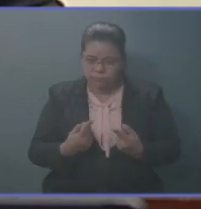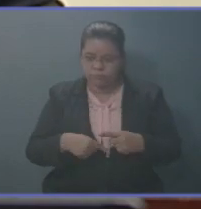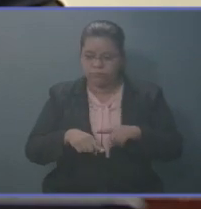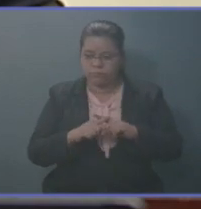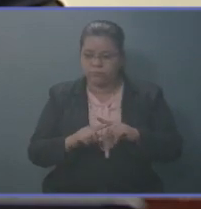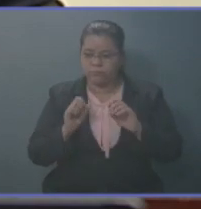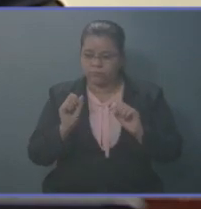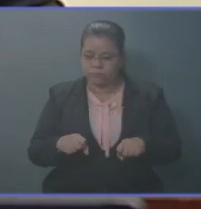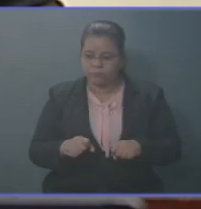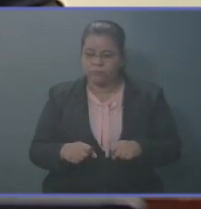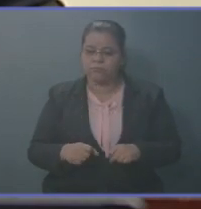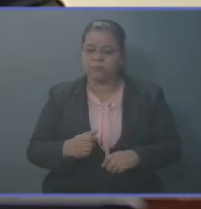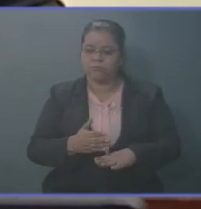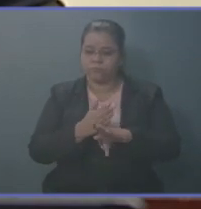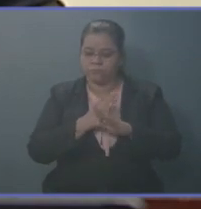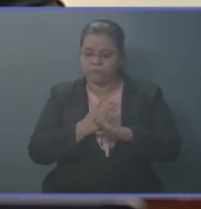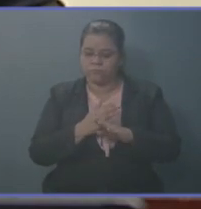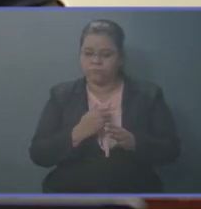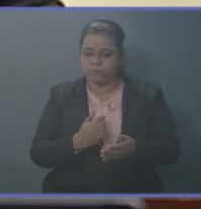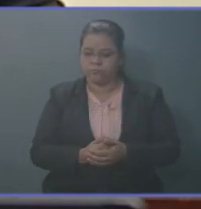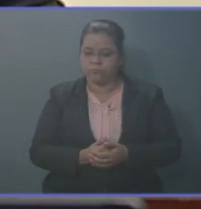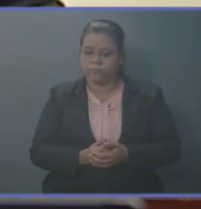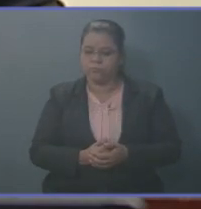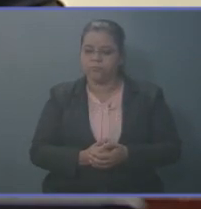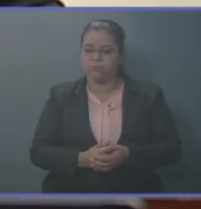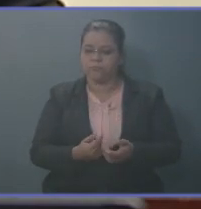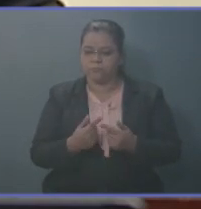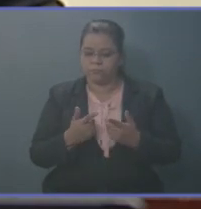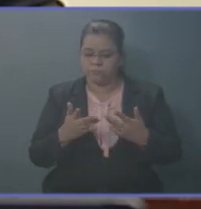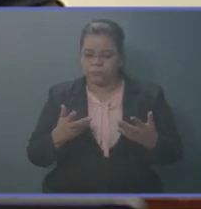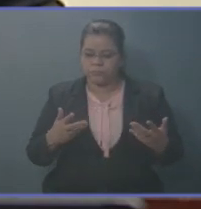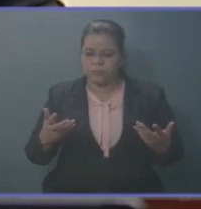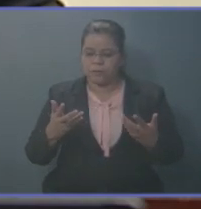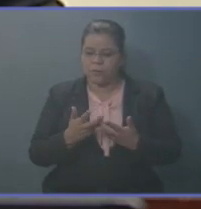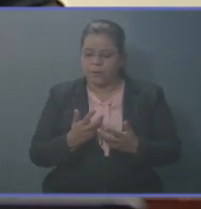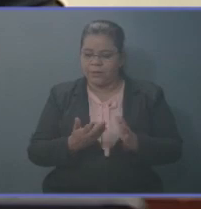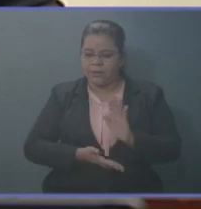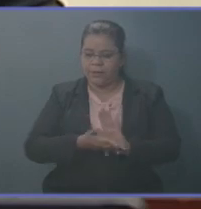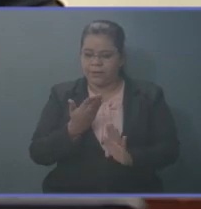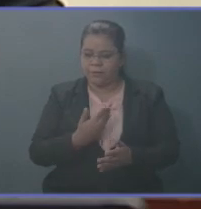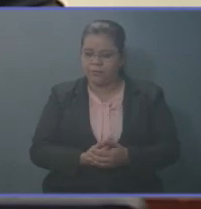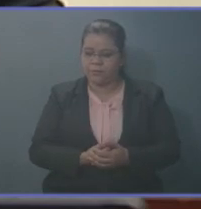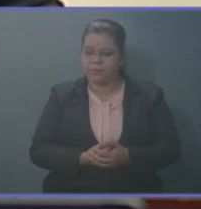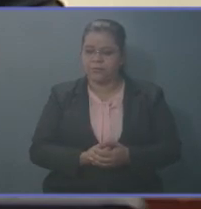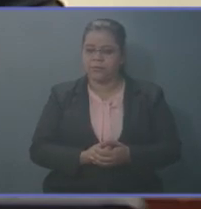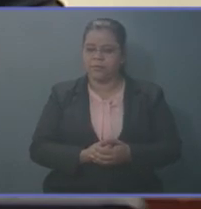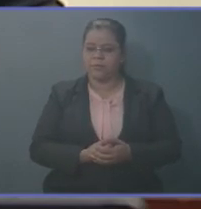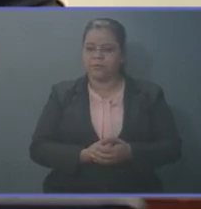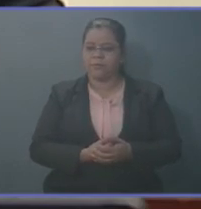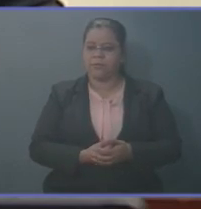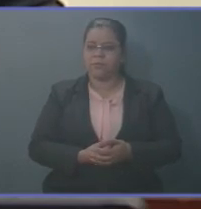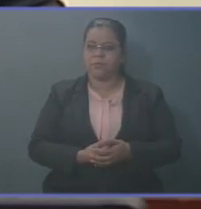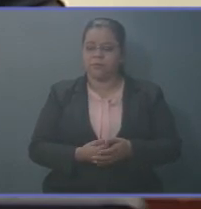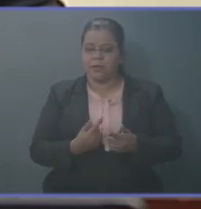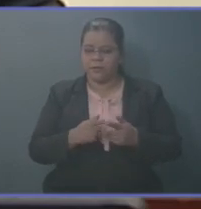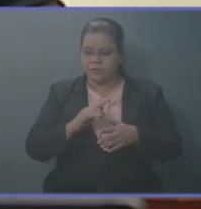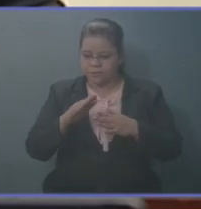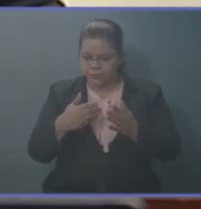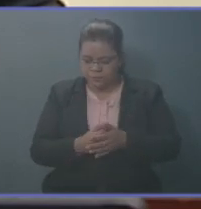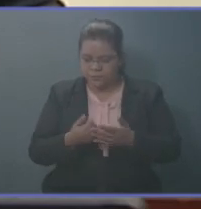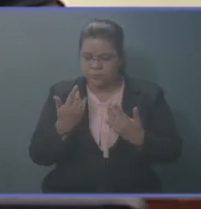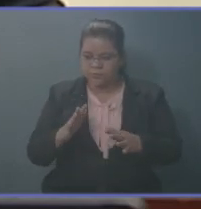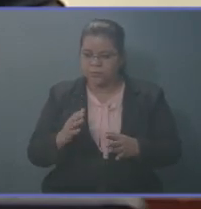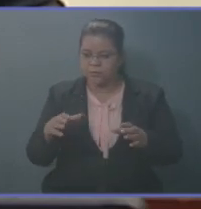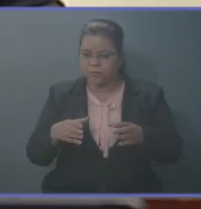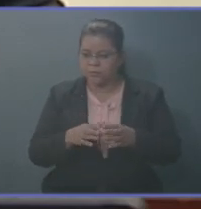tiendan a la prevención de cualesquiera situaciones que la lesionen o que restablezca dicha condición, y desde el punto de vista negativo, que evite la